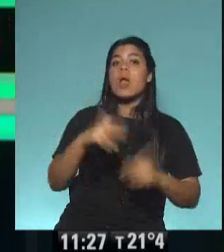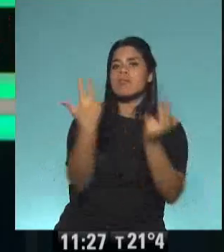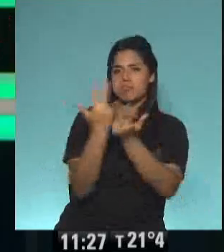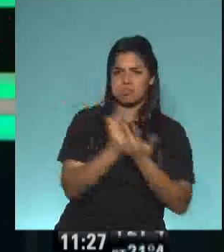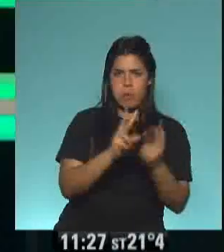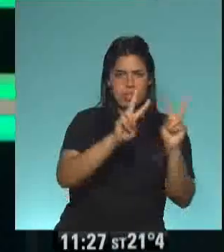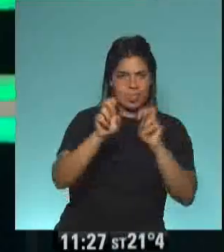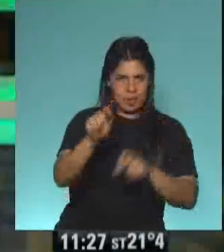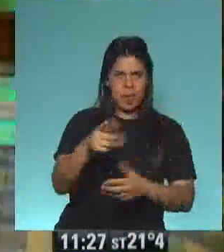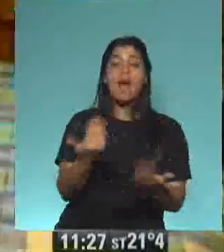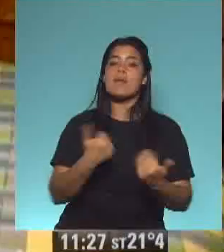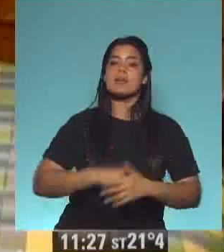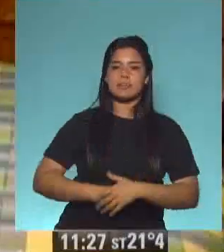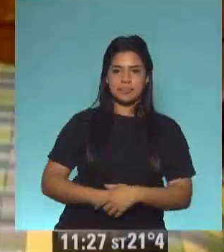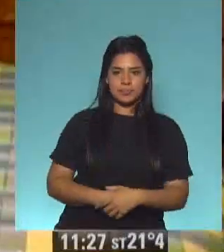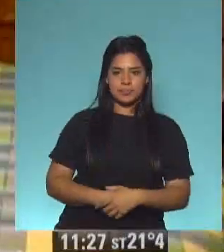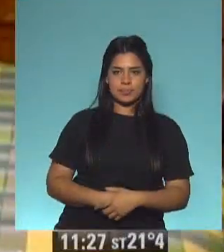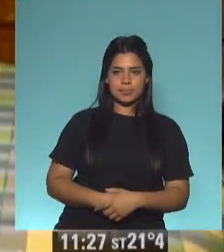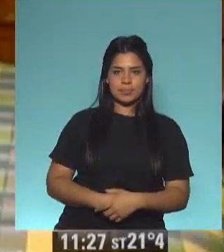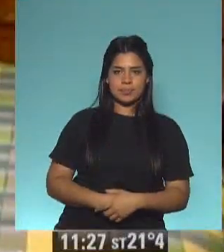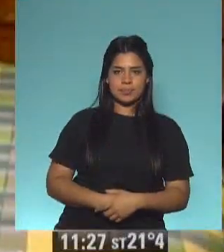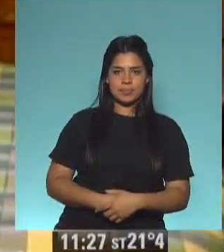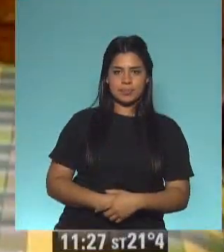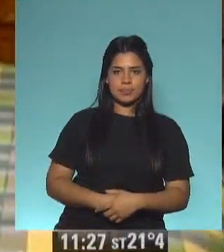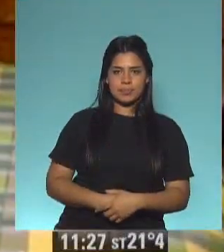¿Dale? Buenísimo. Perfecto. Vamos entonces con los mundos de Uli.